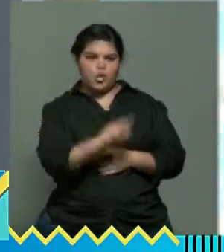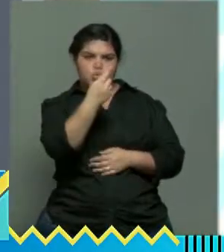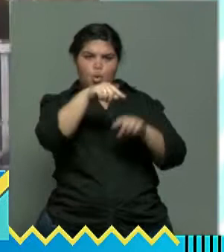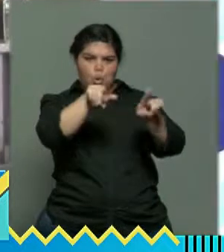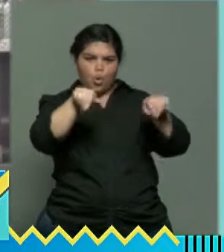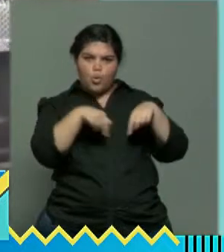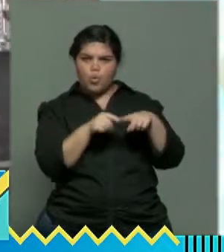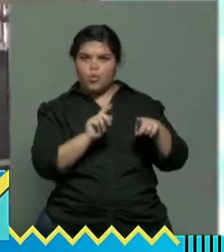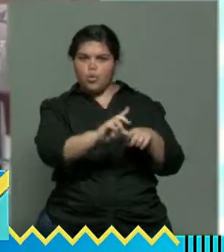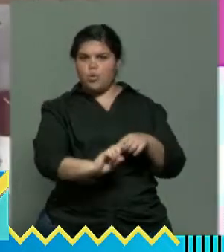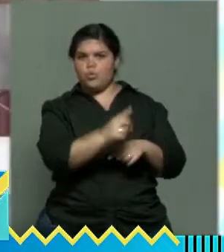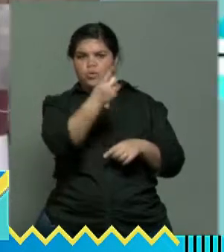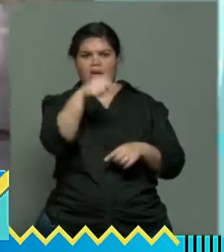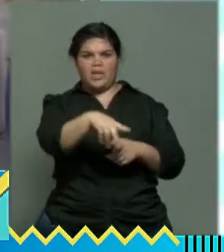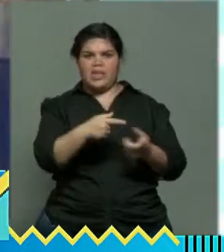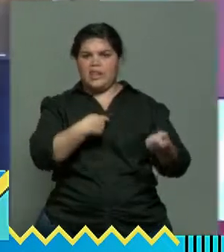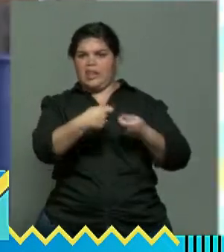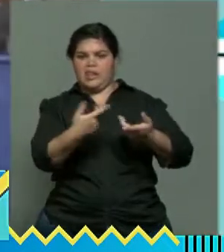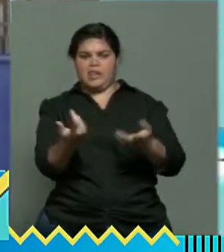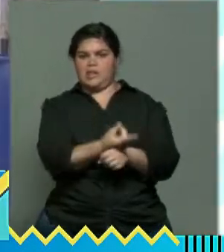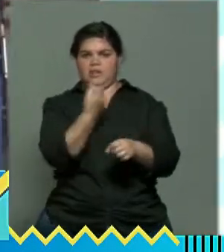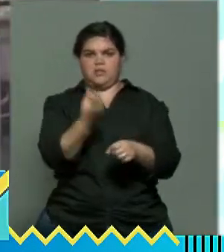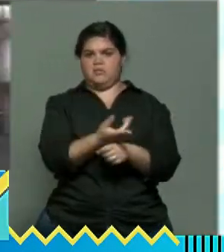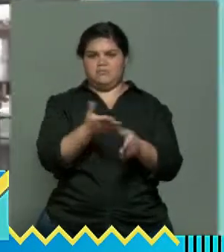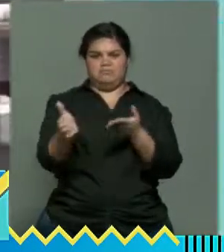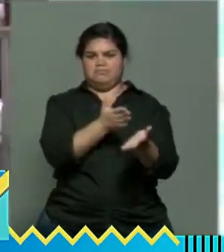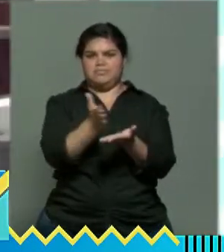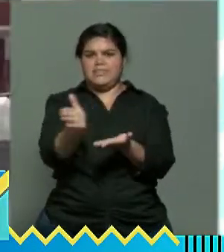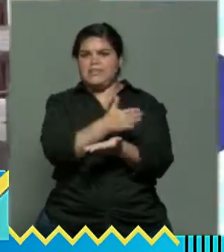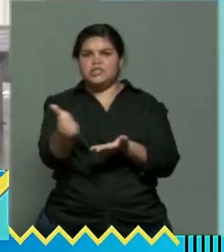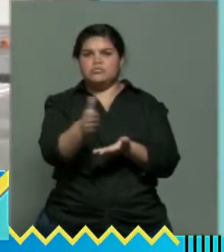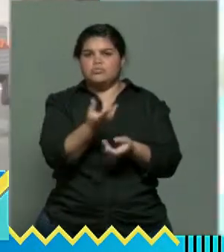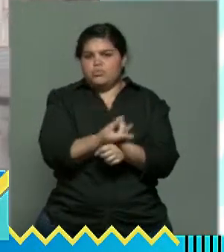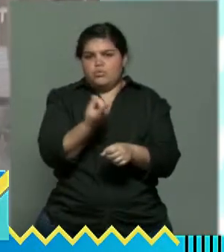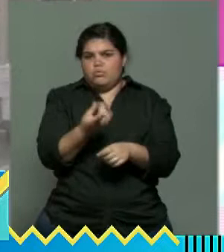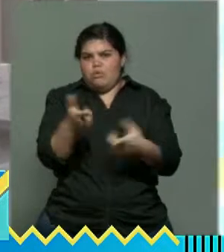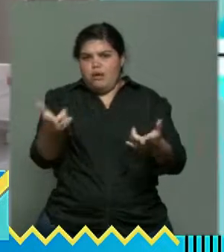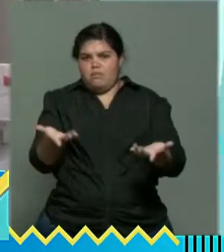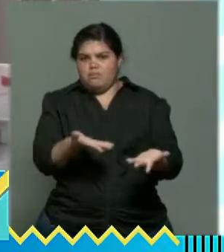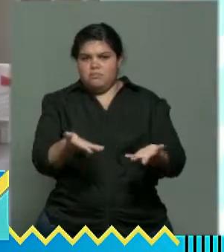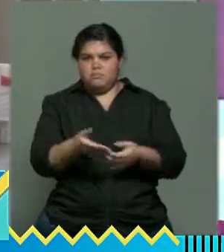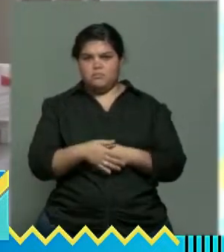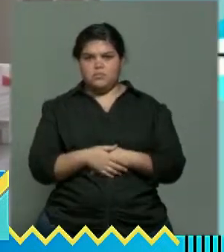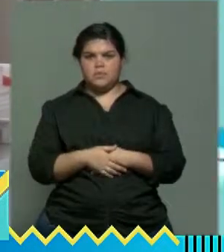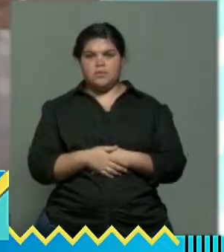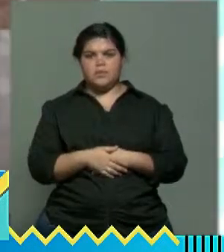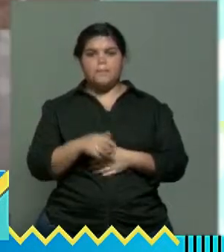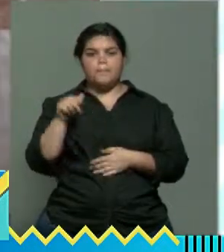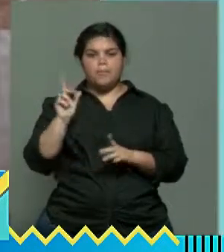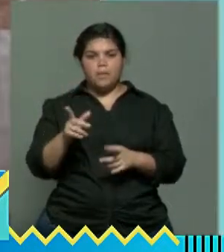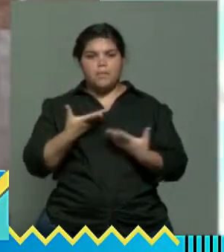deja atados a una sola variable. Entonces, incluso la defensa del